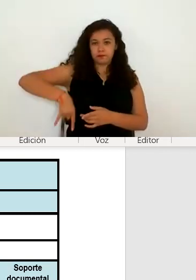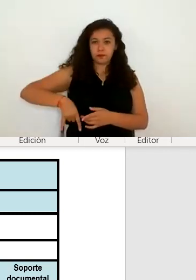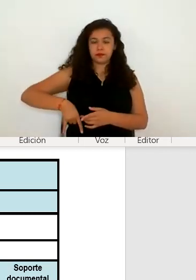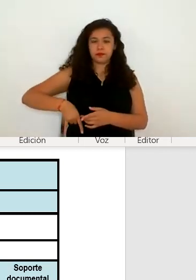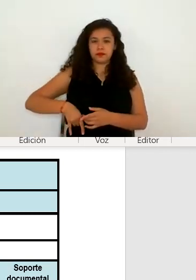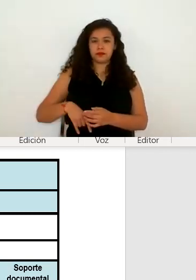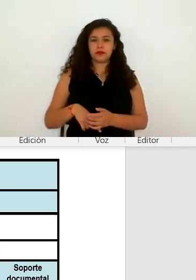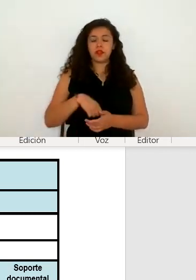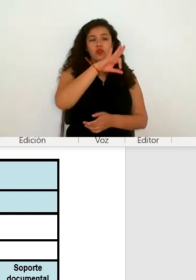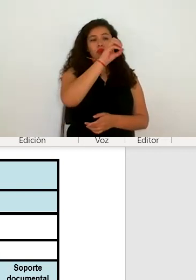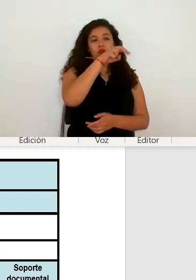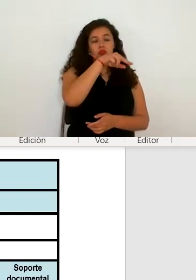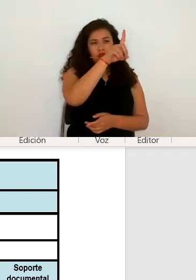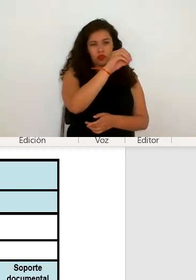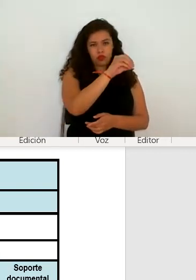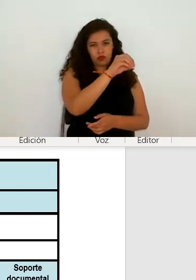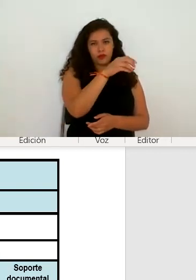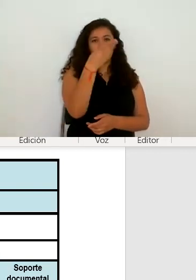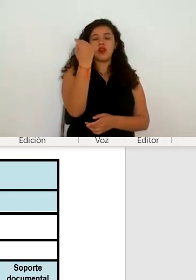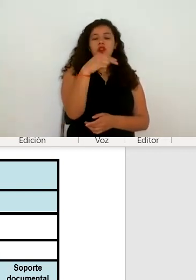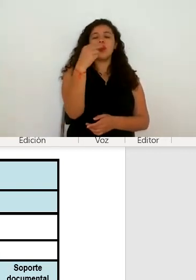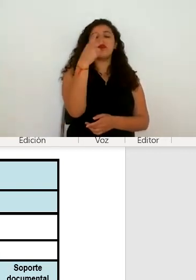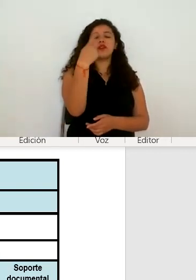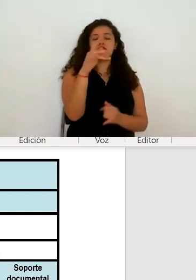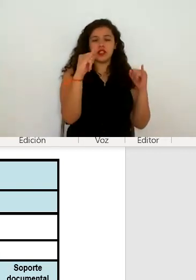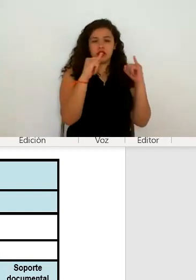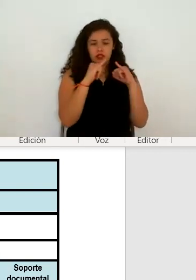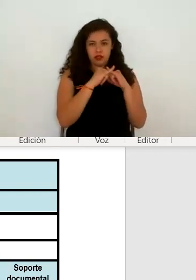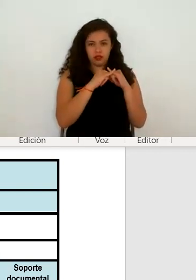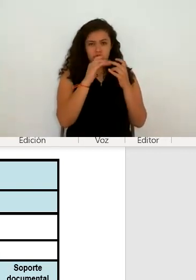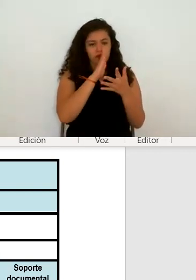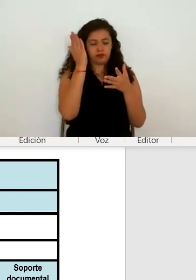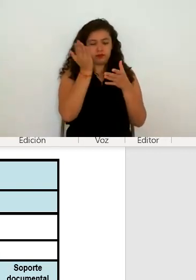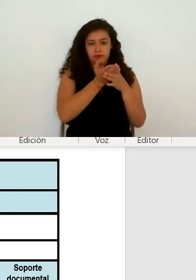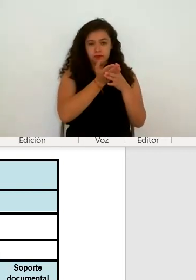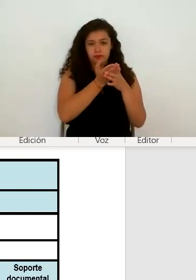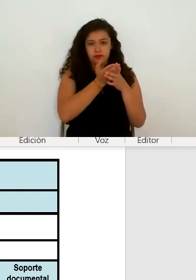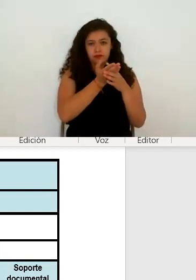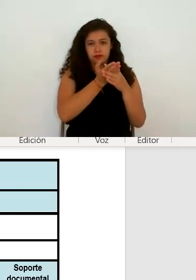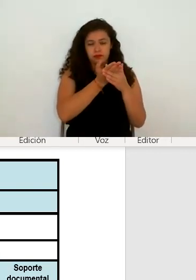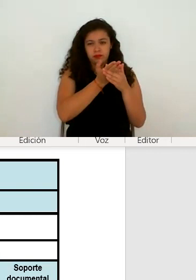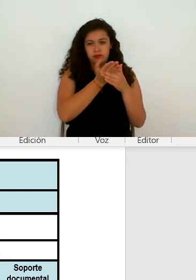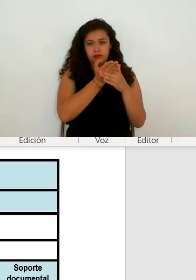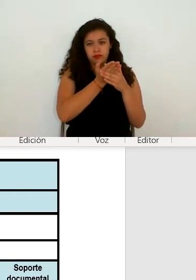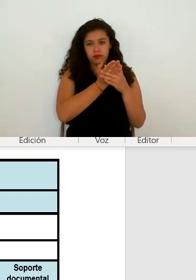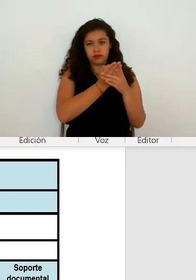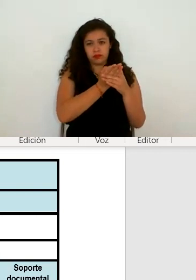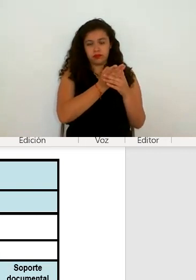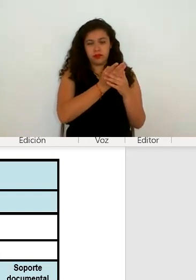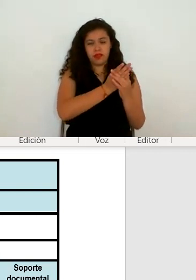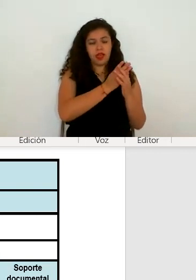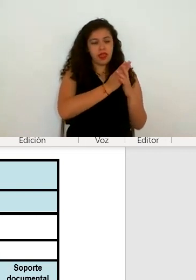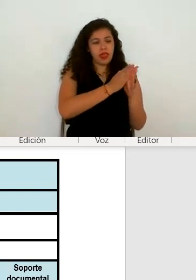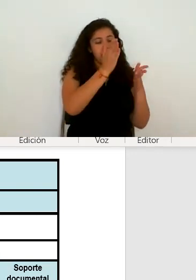El fondo es el nombre de la institución. La sección son la definición de funciones